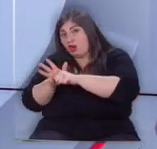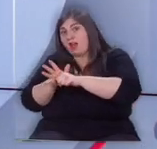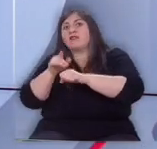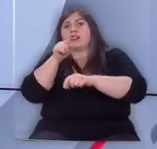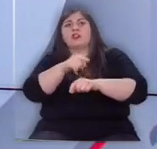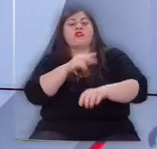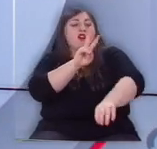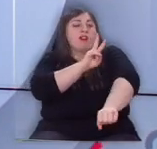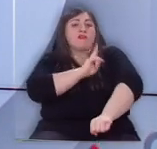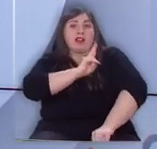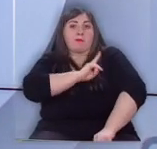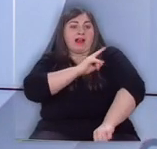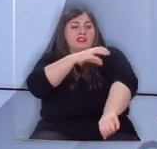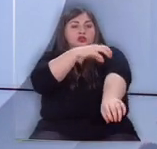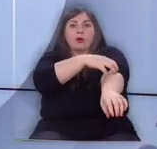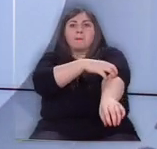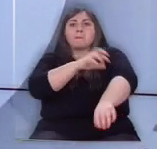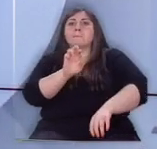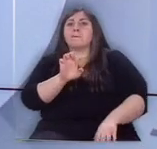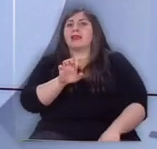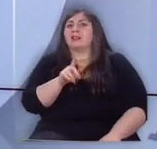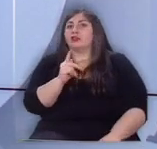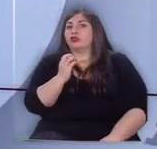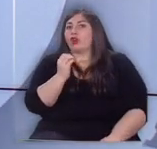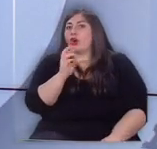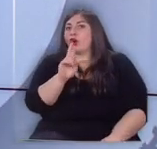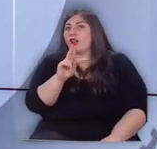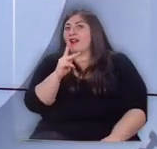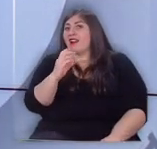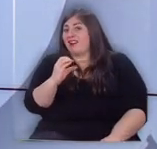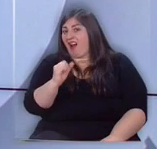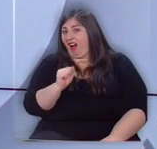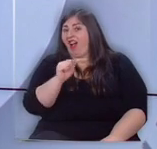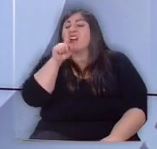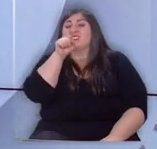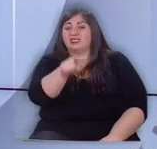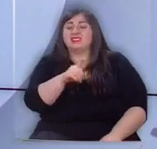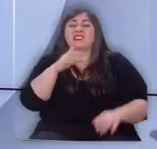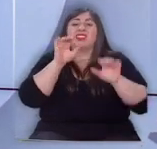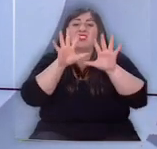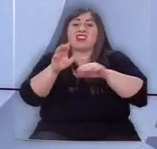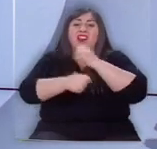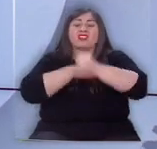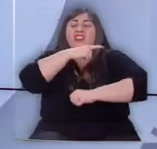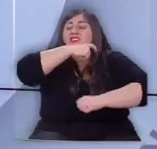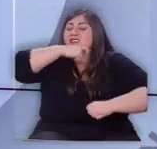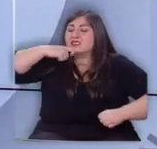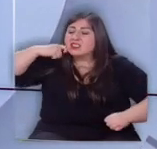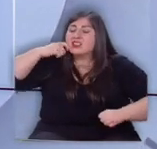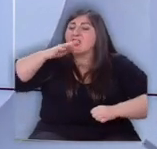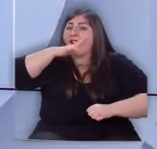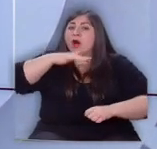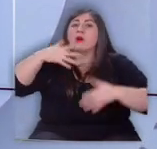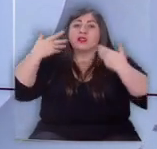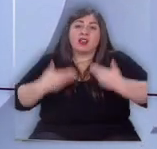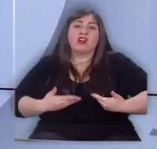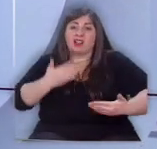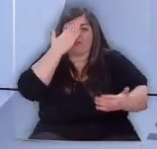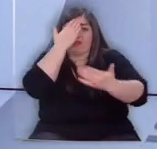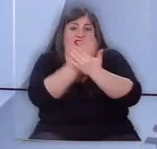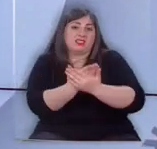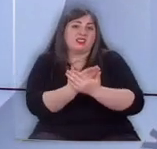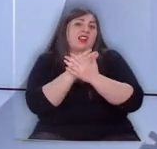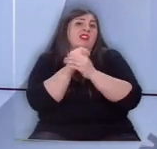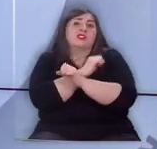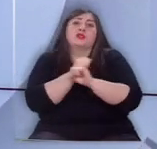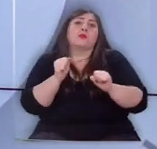Valparaíso, una zona duramente golpeada por 10 años de sequía y que hoy enfrenta la difícil tarea de intentar prevenir los contagios cuando sus habitantes